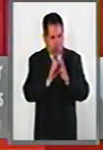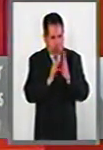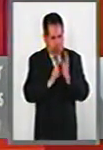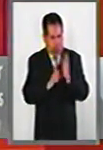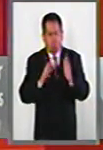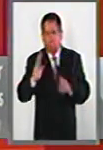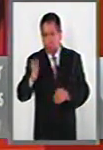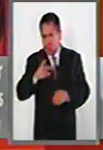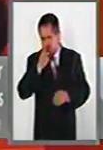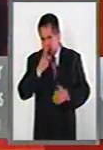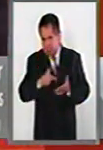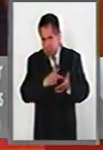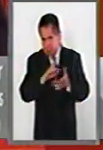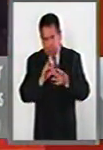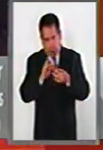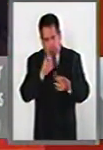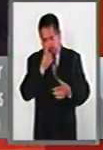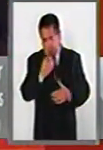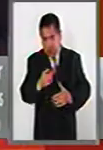dije formalmente,